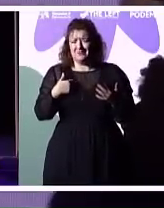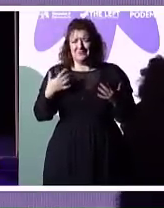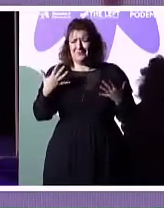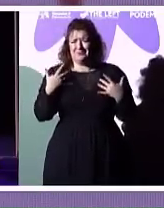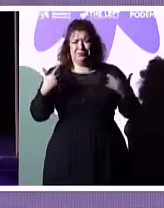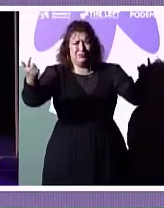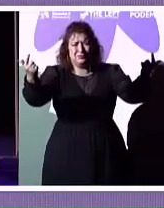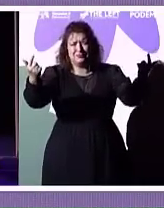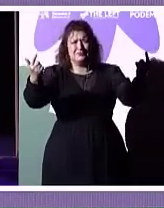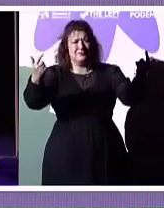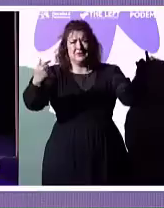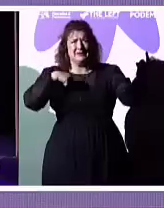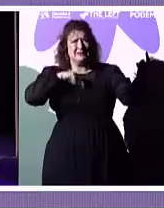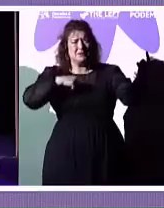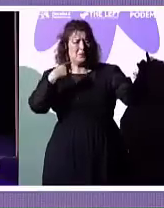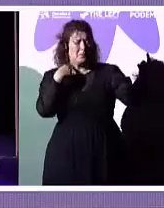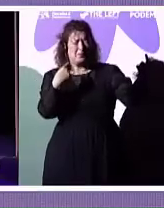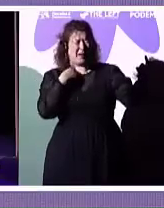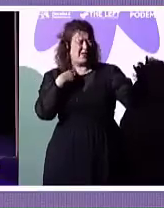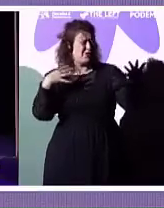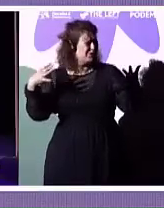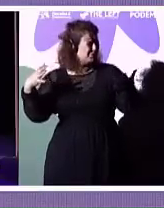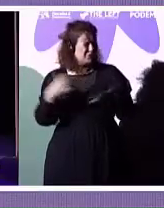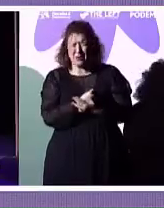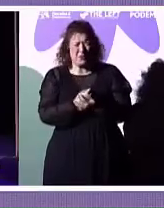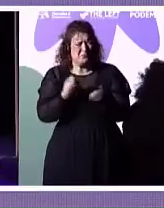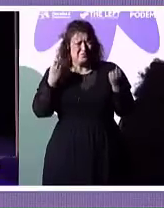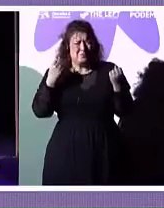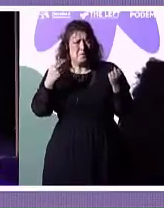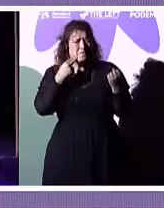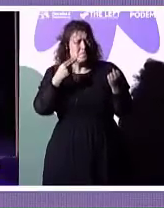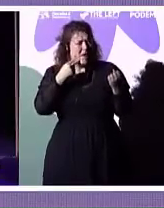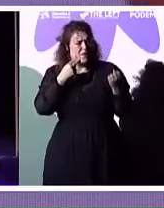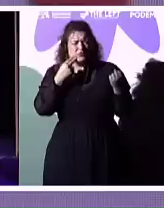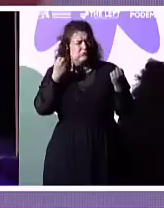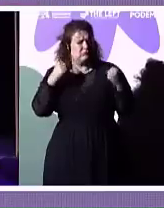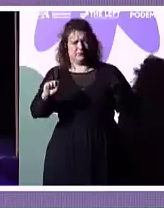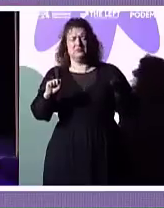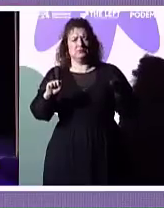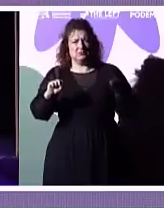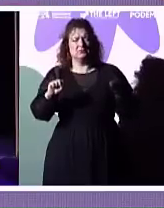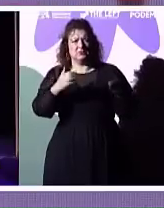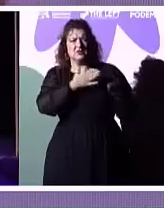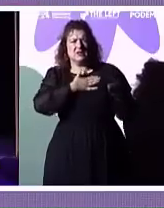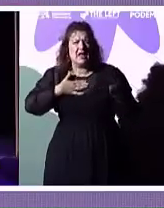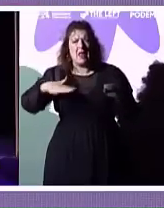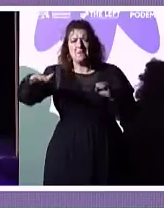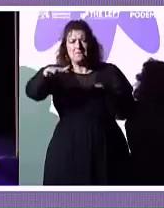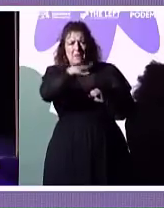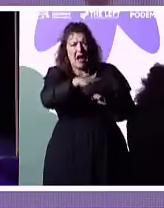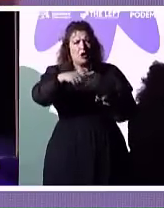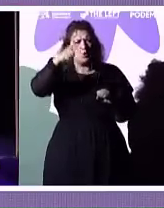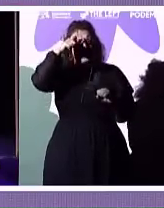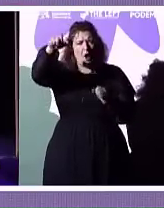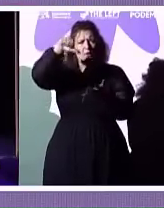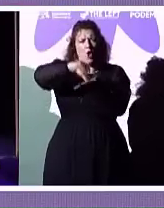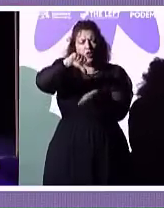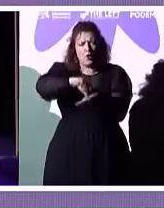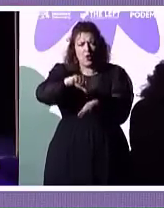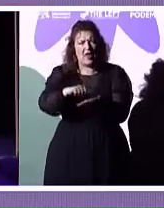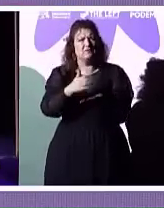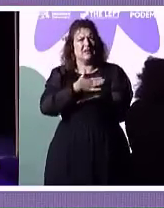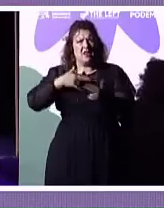ha perdido también el miedo y que mantiene intacta la esperanza de construir barrios pueblos ciudades